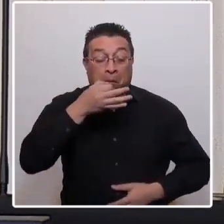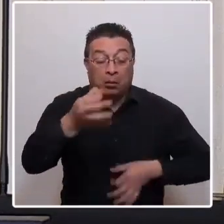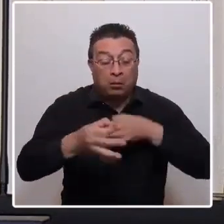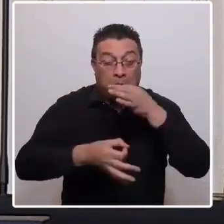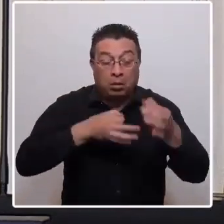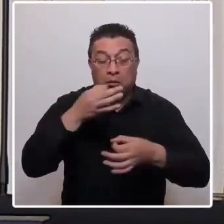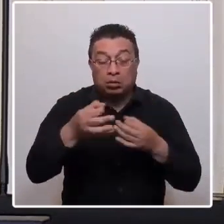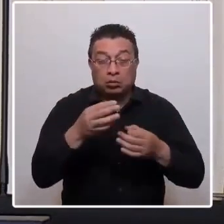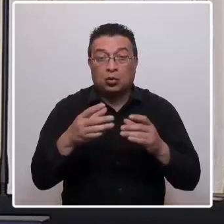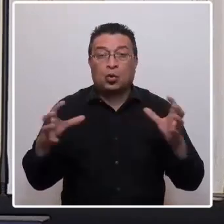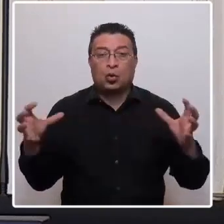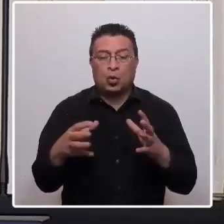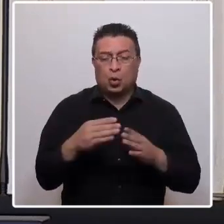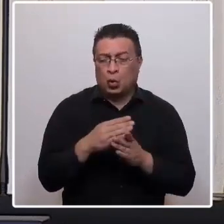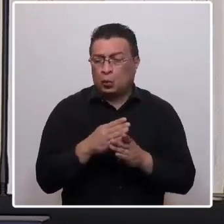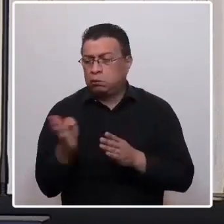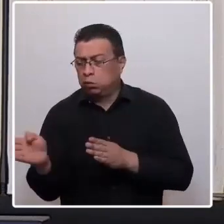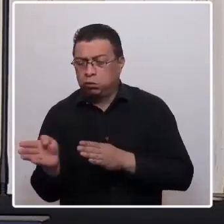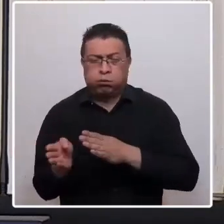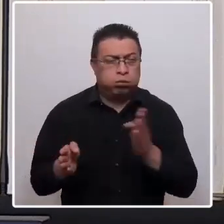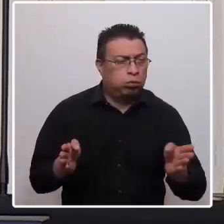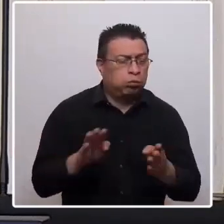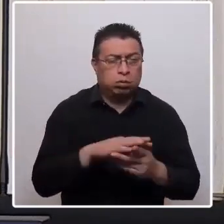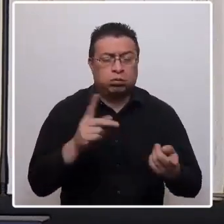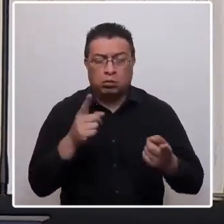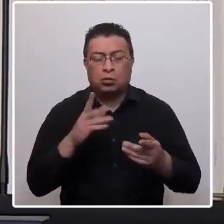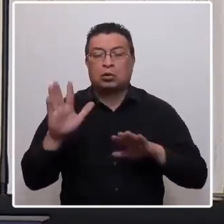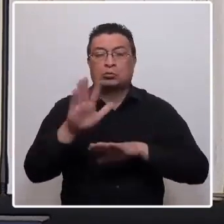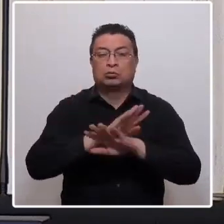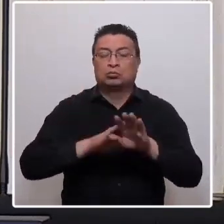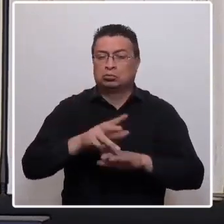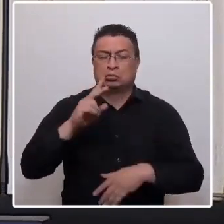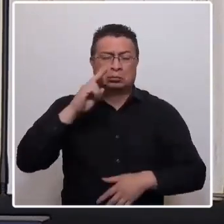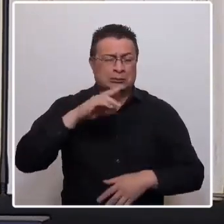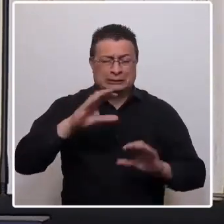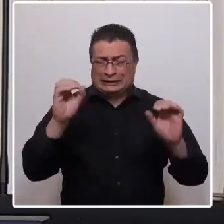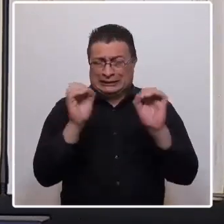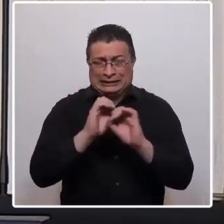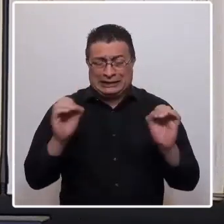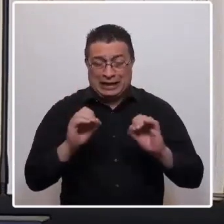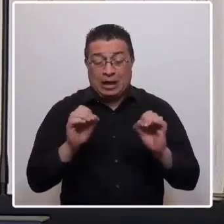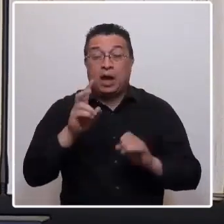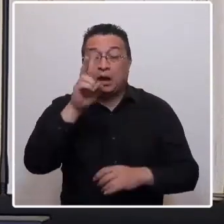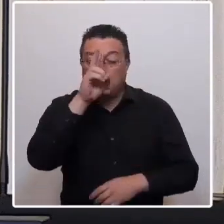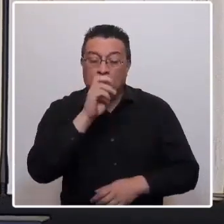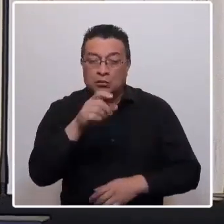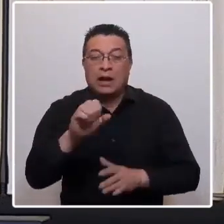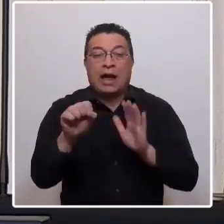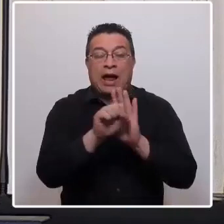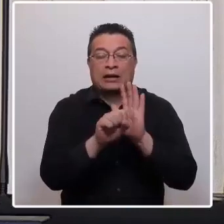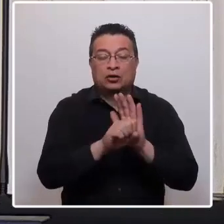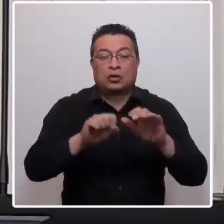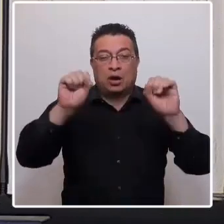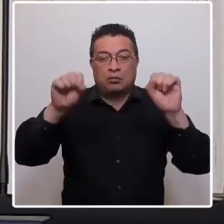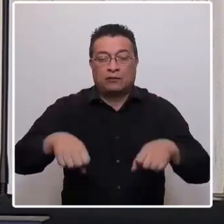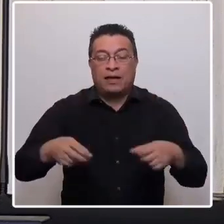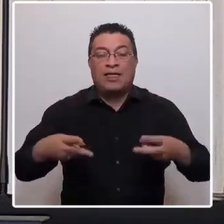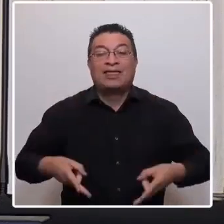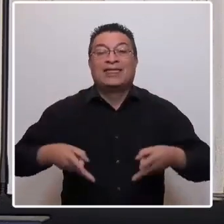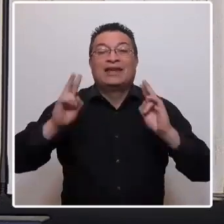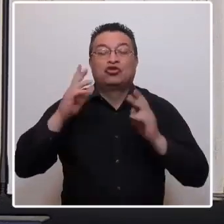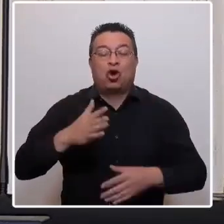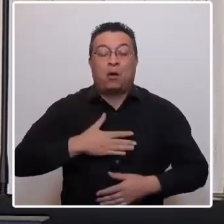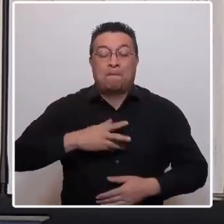pasar de un extremo a otro, desde una desprotección absoluta, como es el caso del artículo aprobado para el derecho de